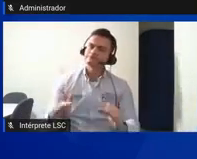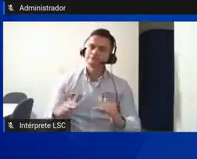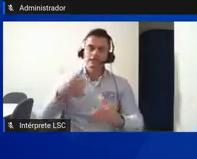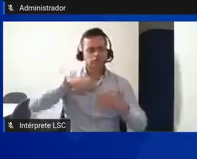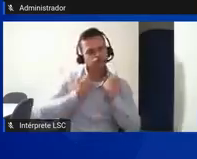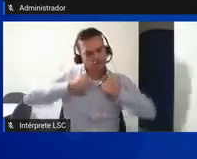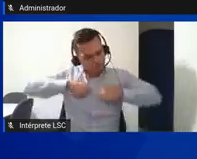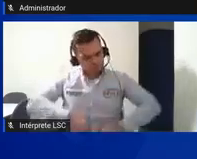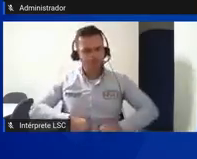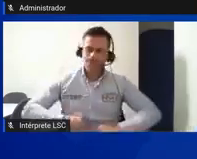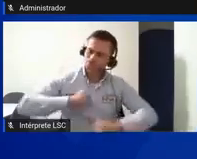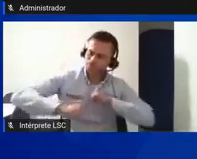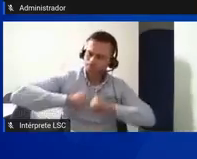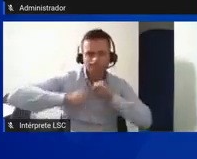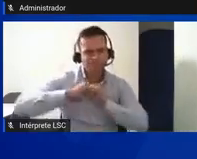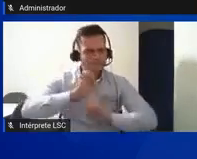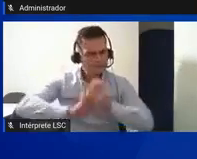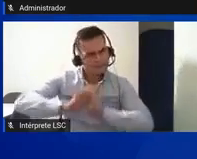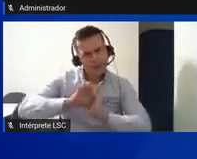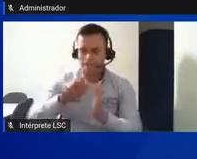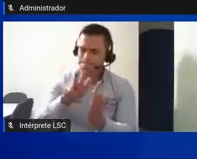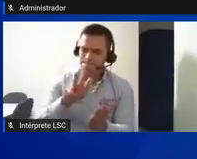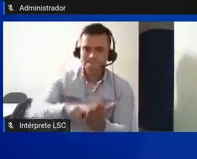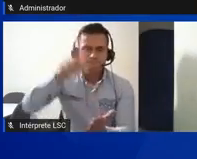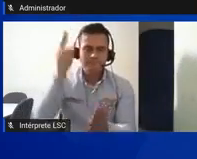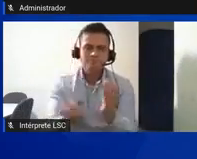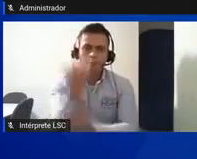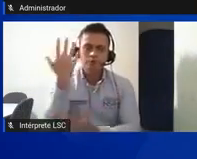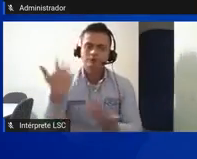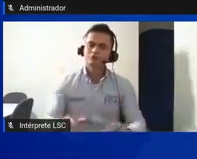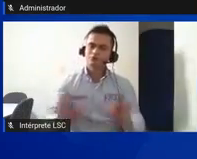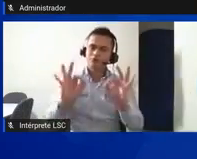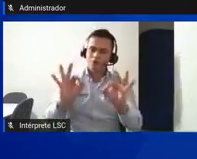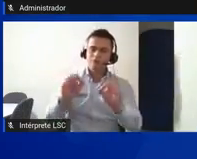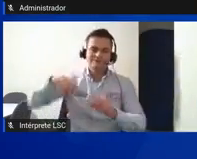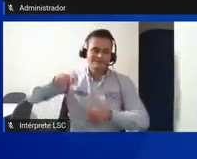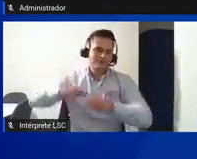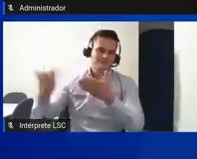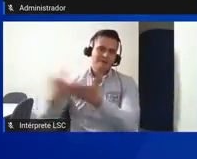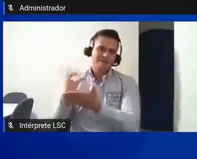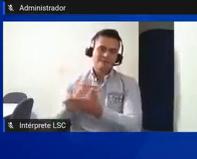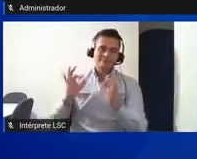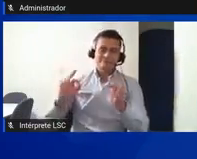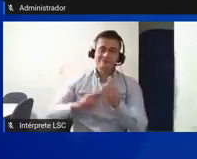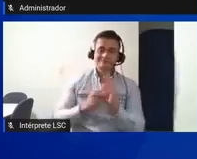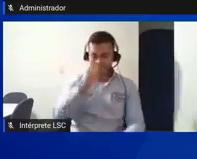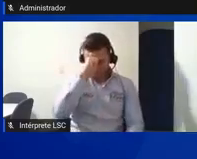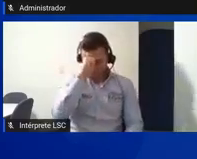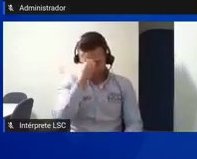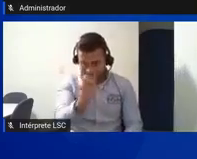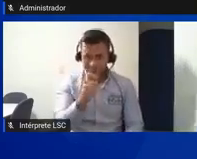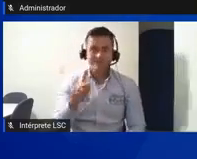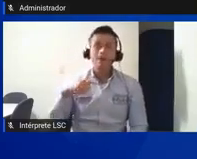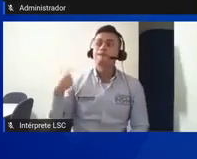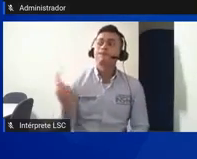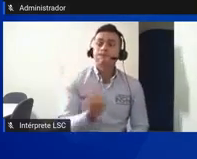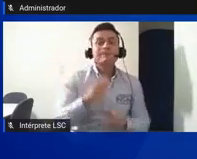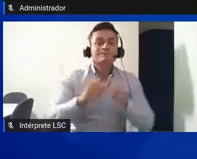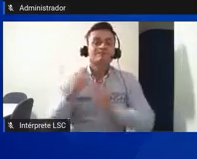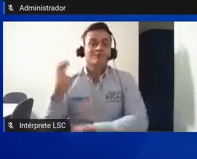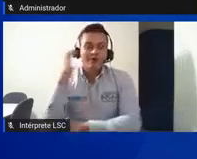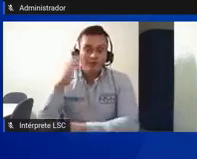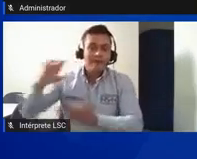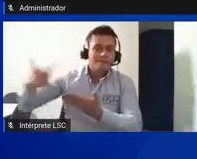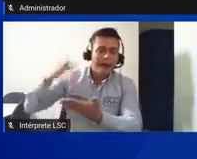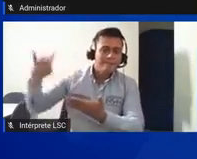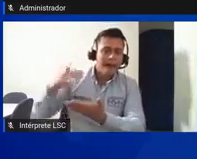que lo defendieron hasta el final y que finalmente lo sacaron adelante, y eso es digamos que un reconocimiento que están celebrando